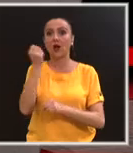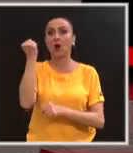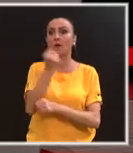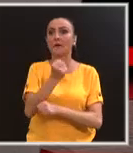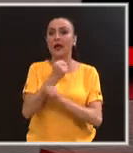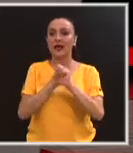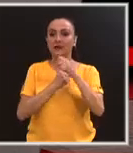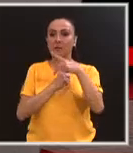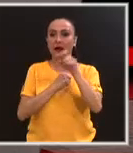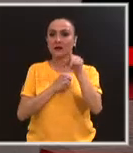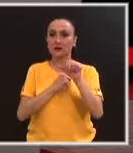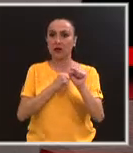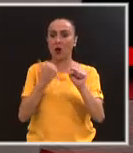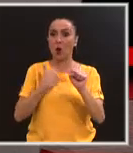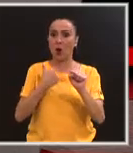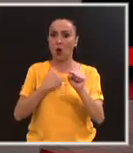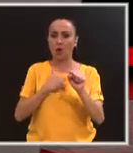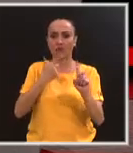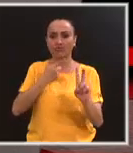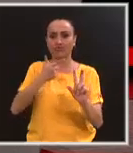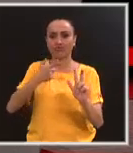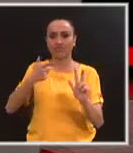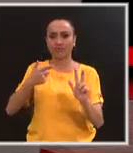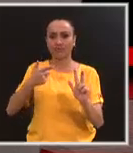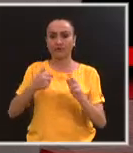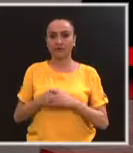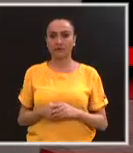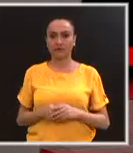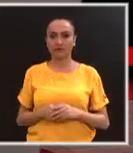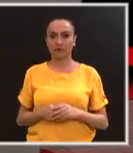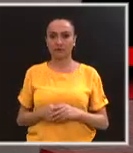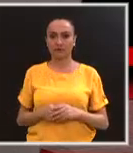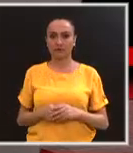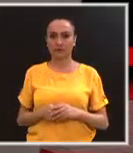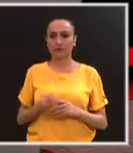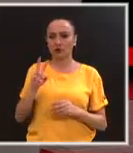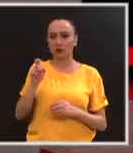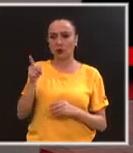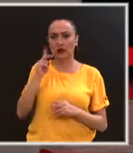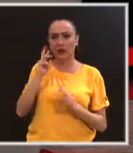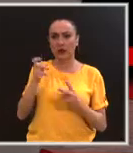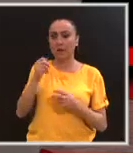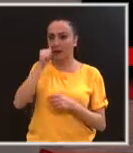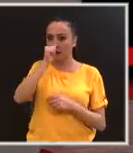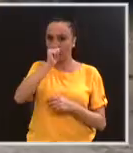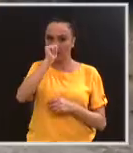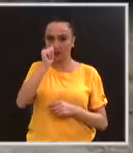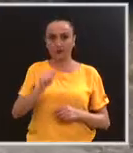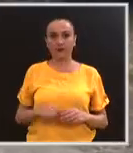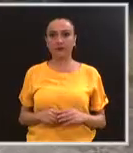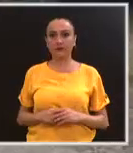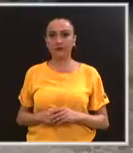esparsa los sujetos Fueron ajusticiados por un presunto ajuste de cuentas